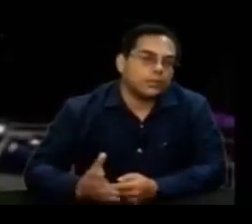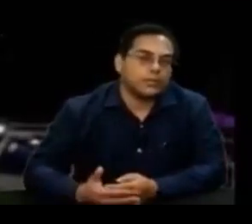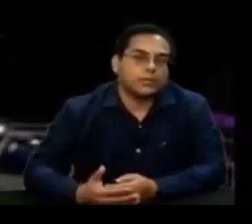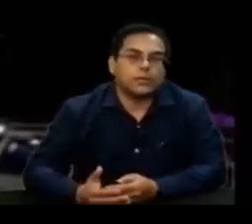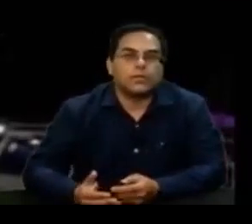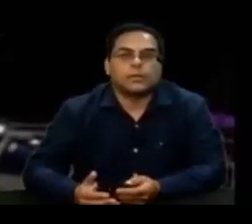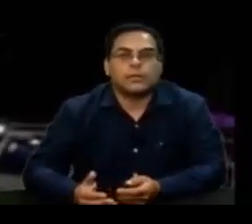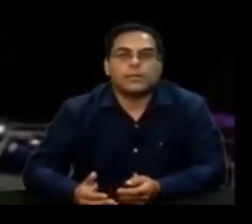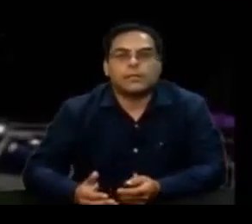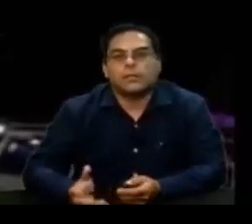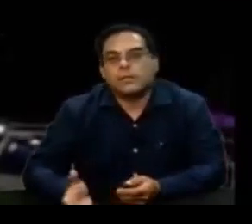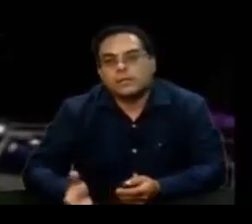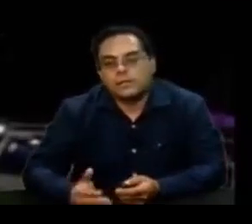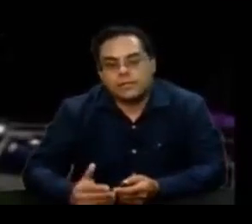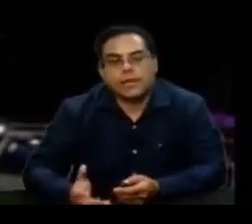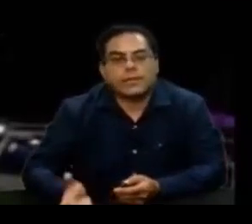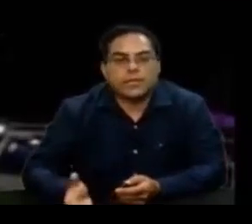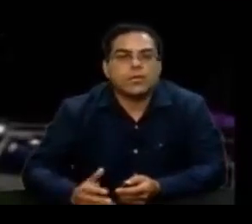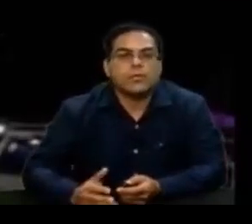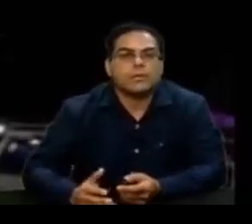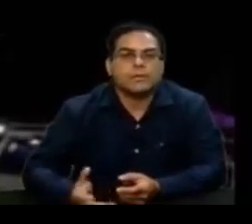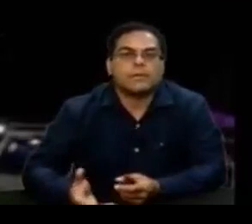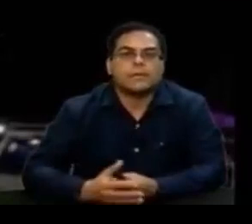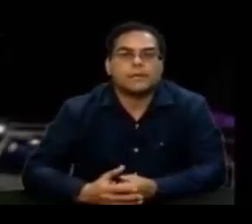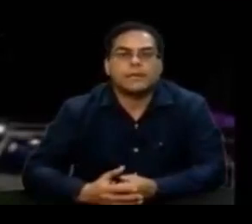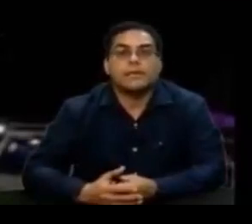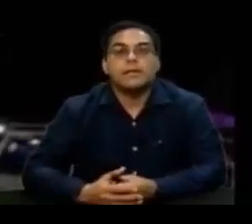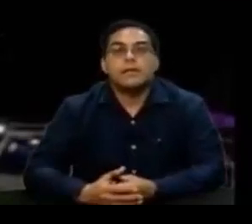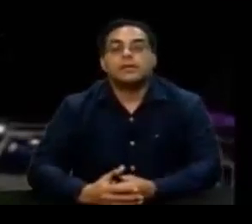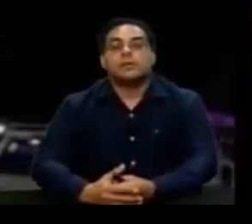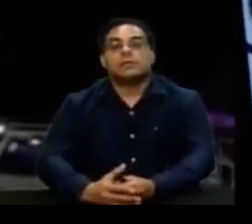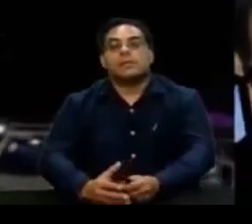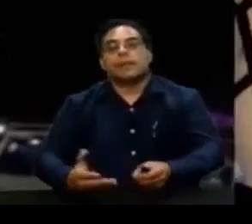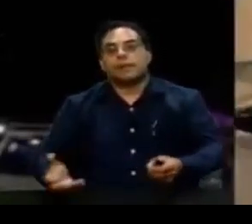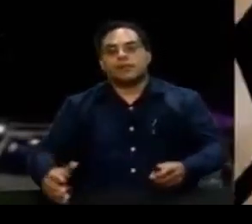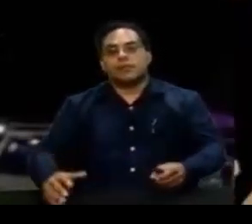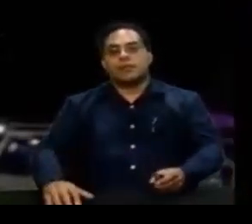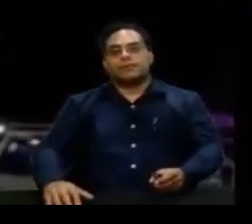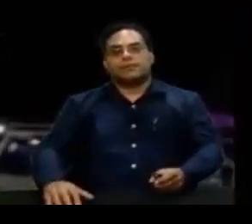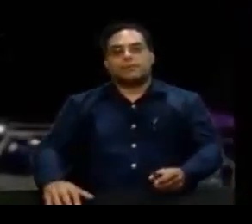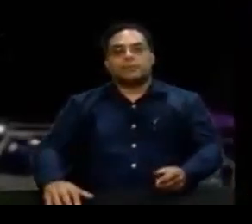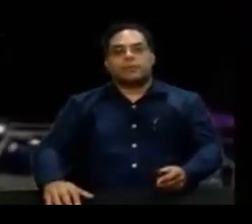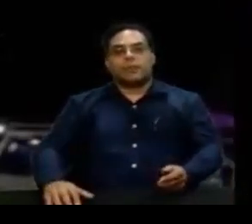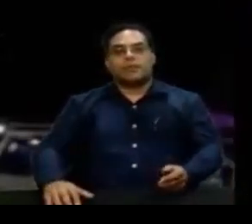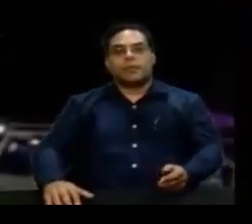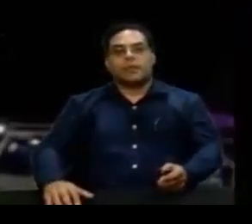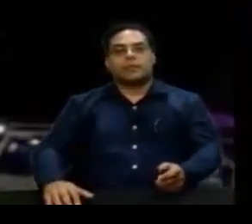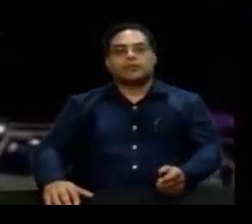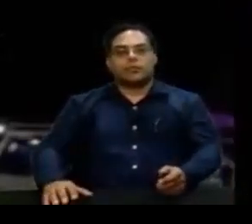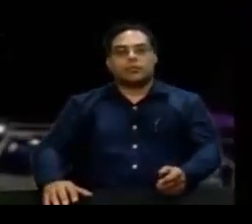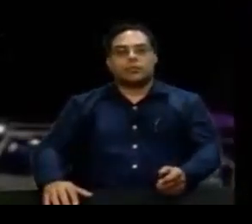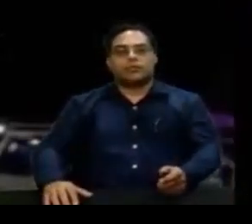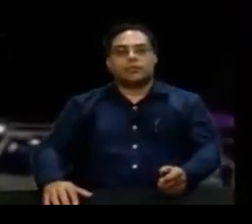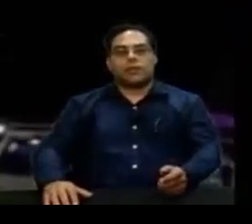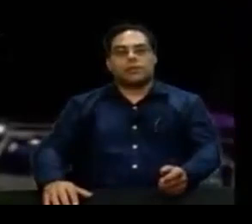tiempo en acudir al tratamiento y refiere que veía doble, etcétera, etcétera. Entonces, ¿qué sucede? Evaluamos todos